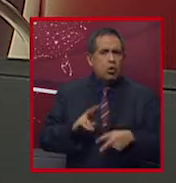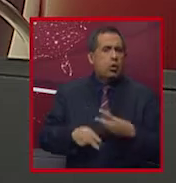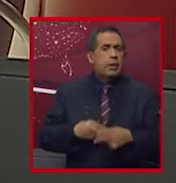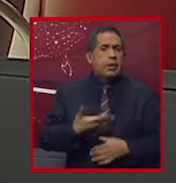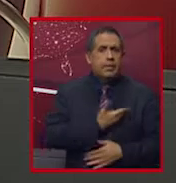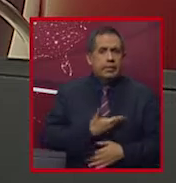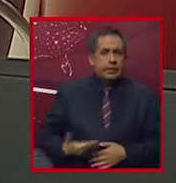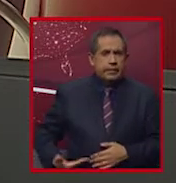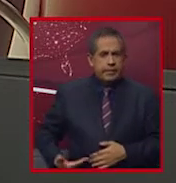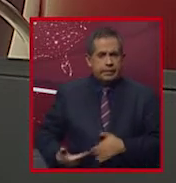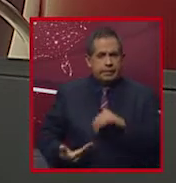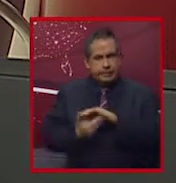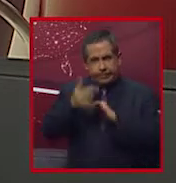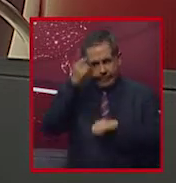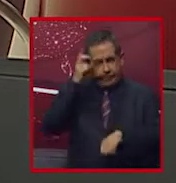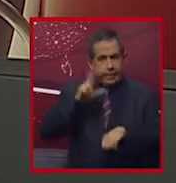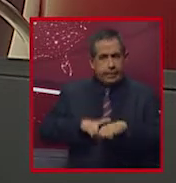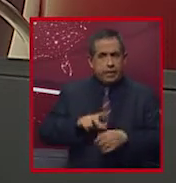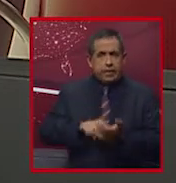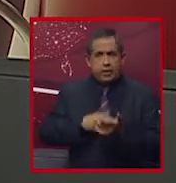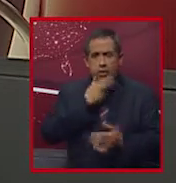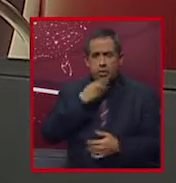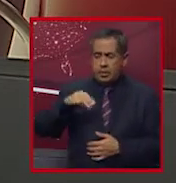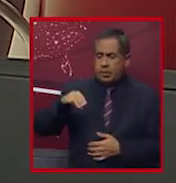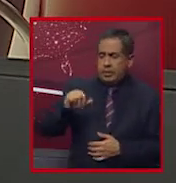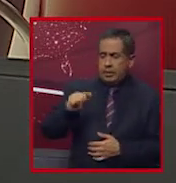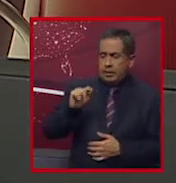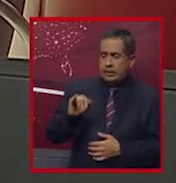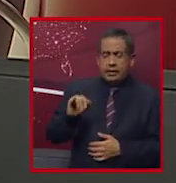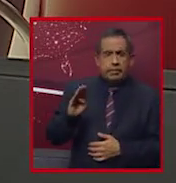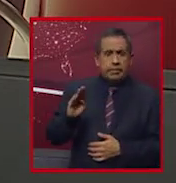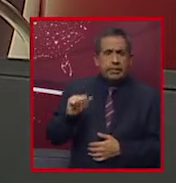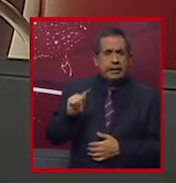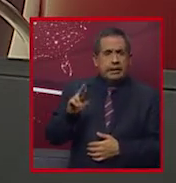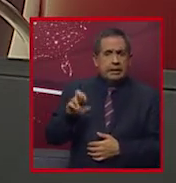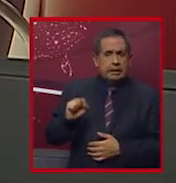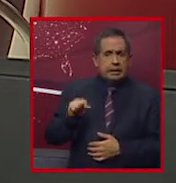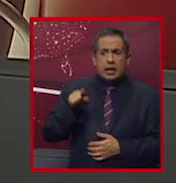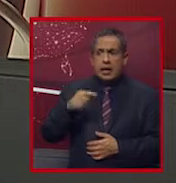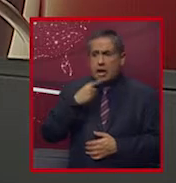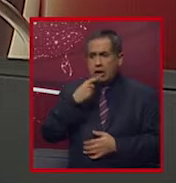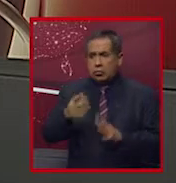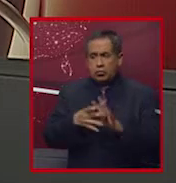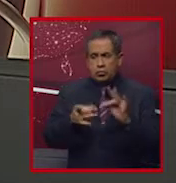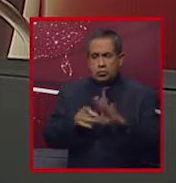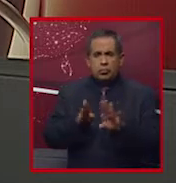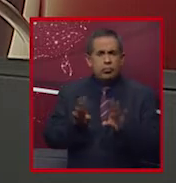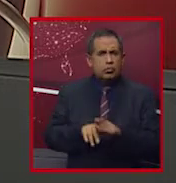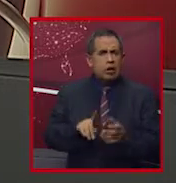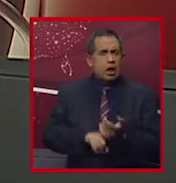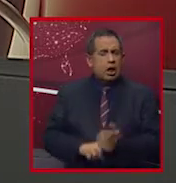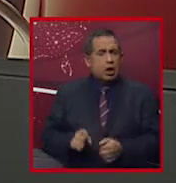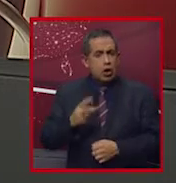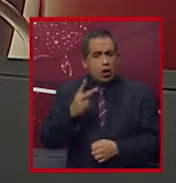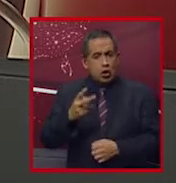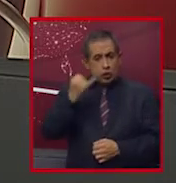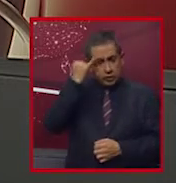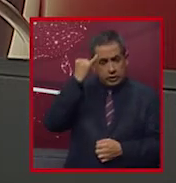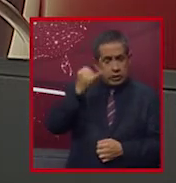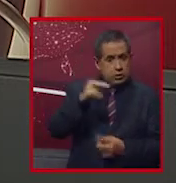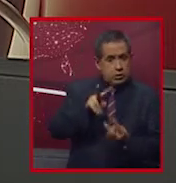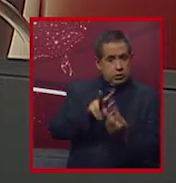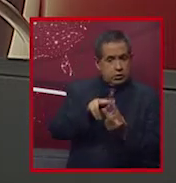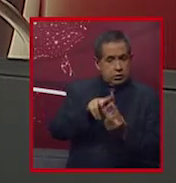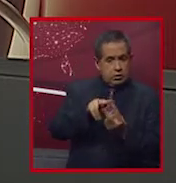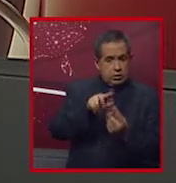el presidente de la mesa directiva del Senado de la República, Martí Batres. En conferencia de prensa precisó que existen dos supuestos, dos